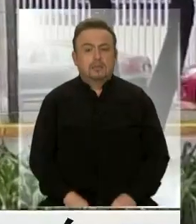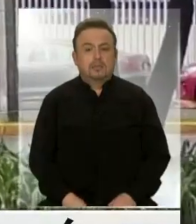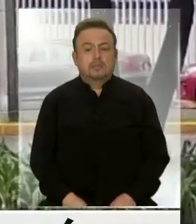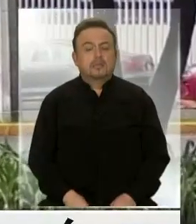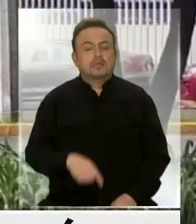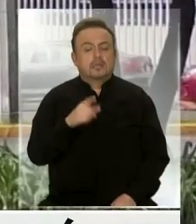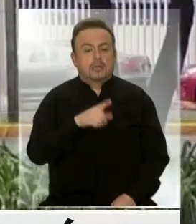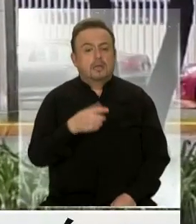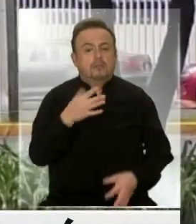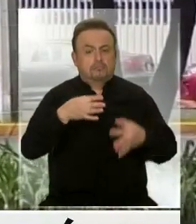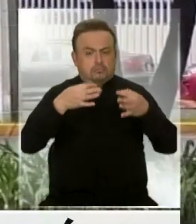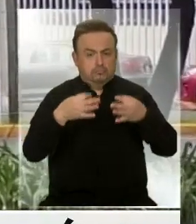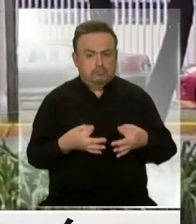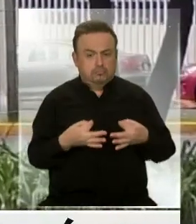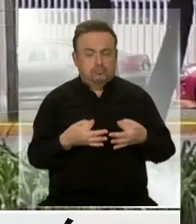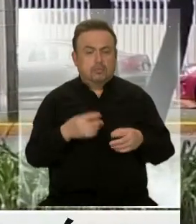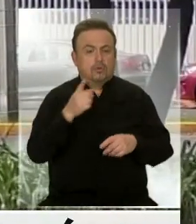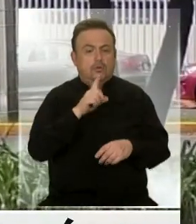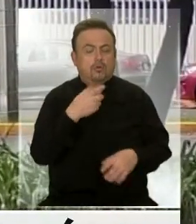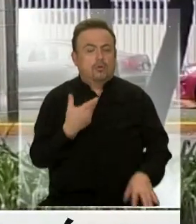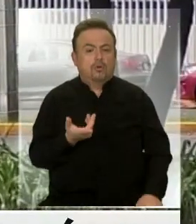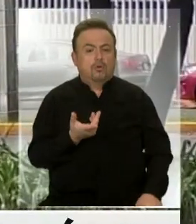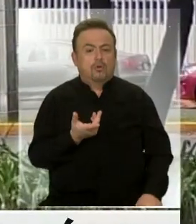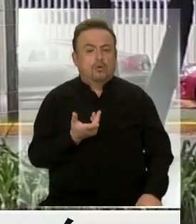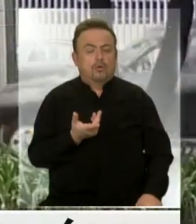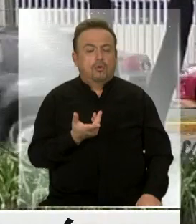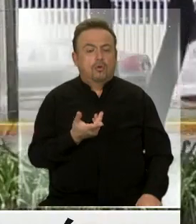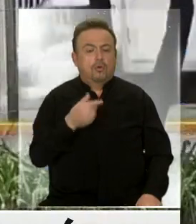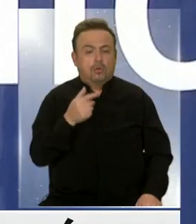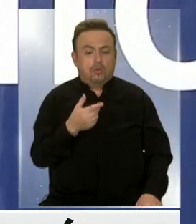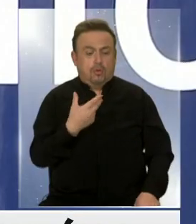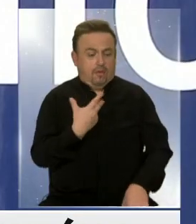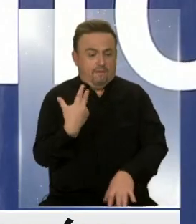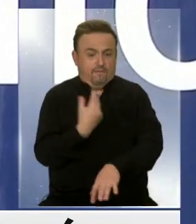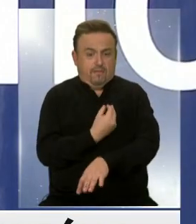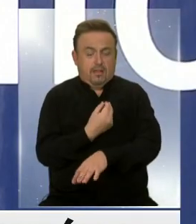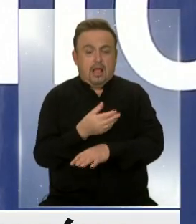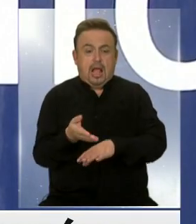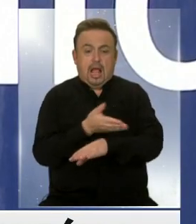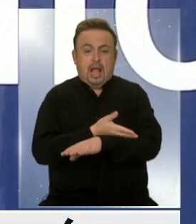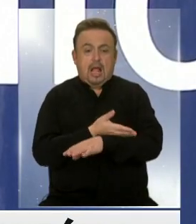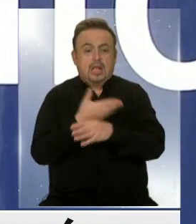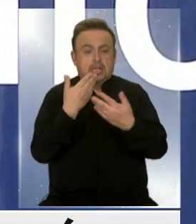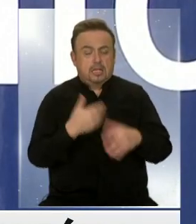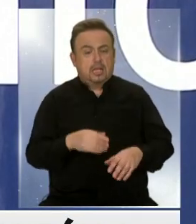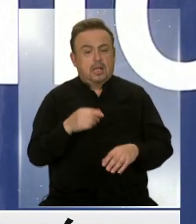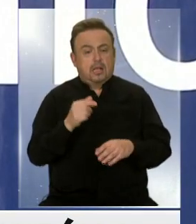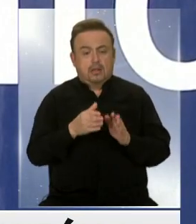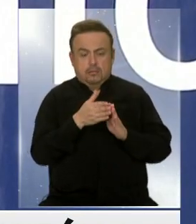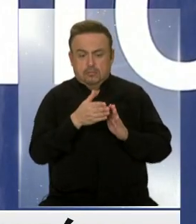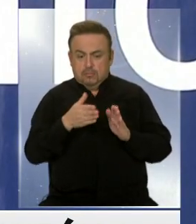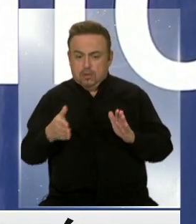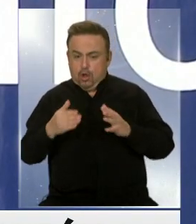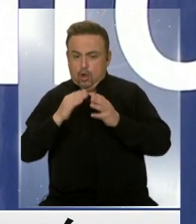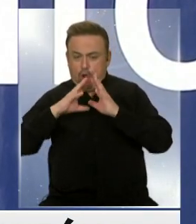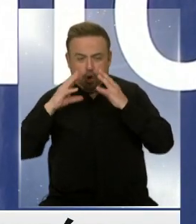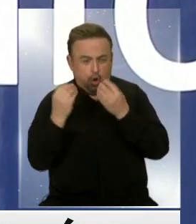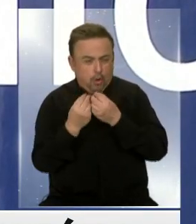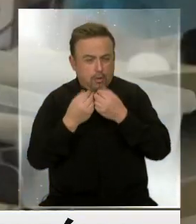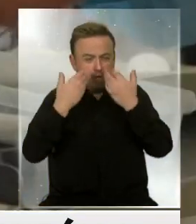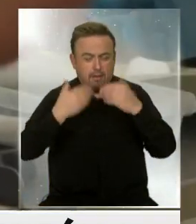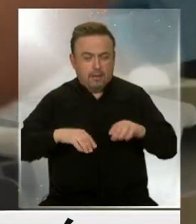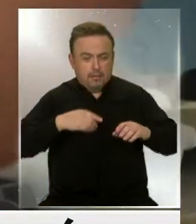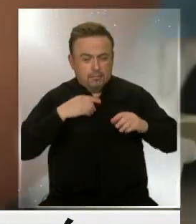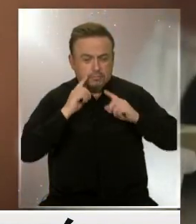para comprometerse a no sacar una vacuna antes de que hayan terminado, pero completamente, Exacto. todas